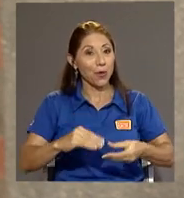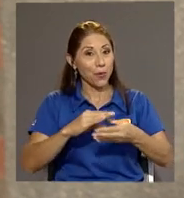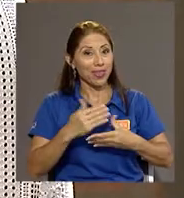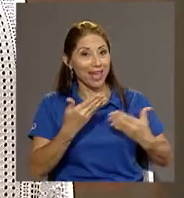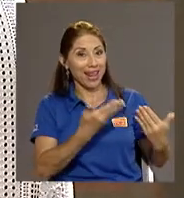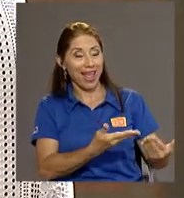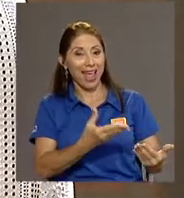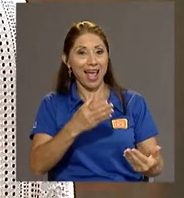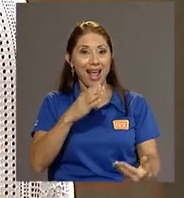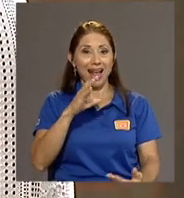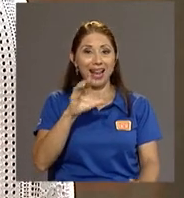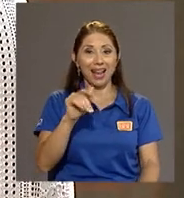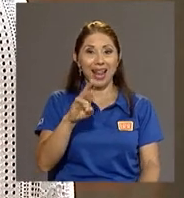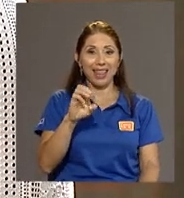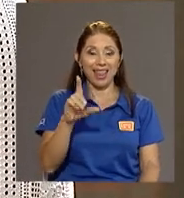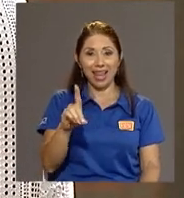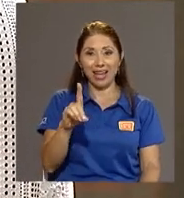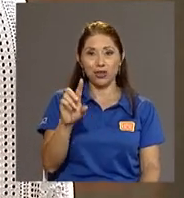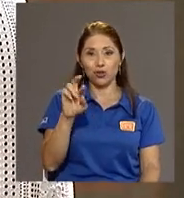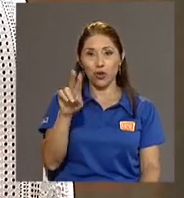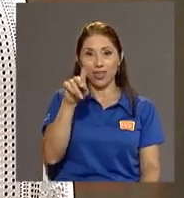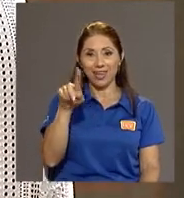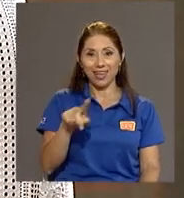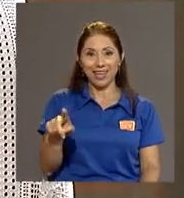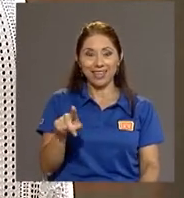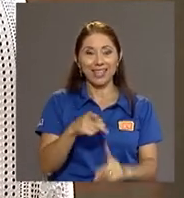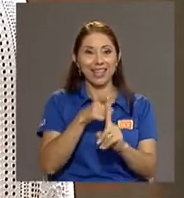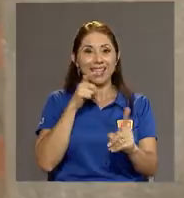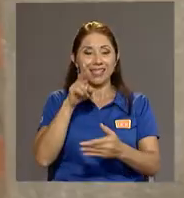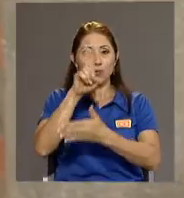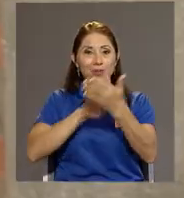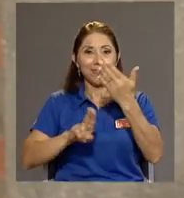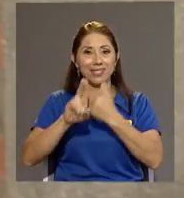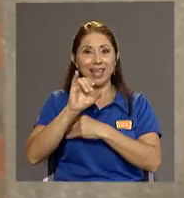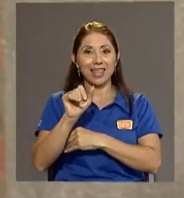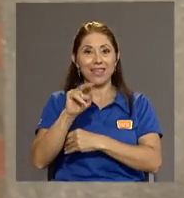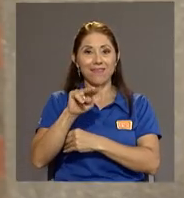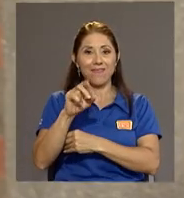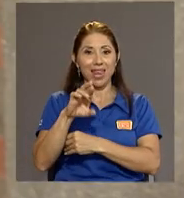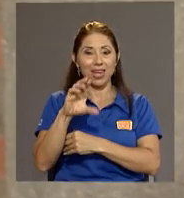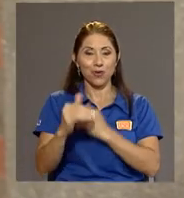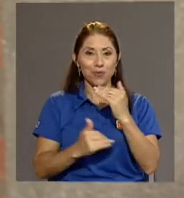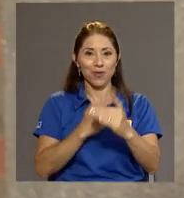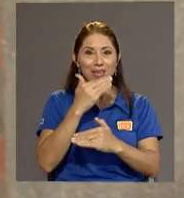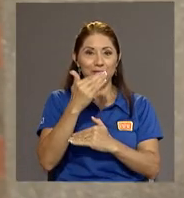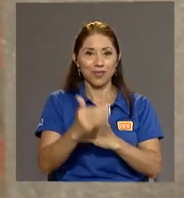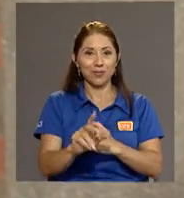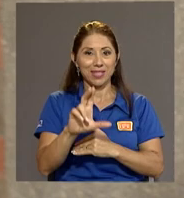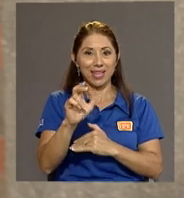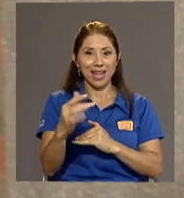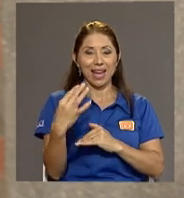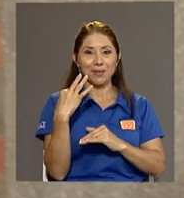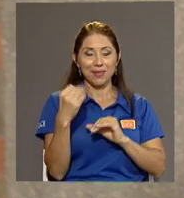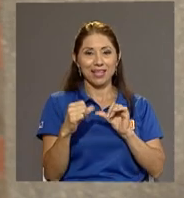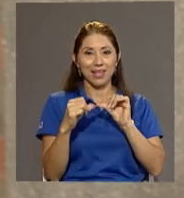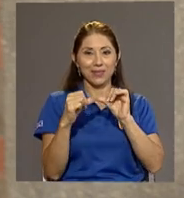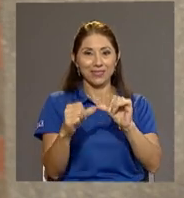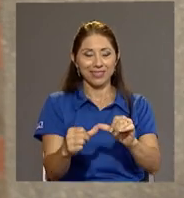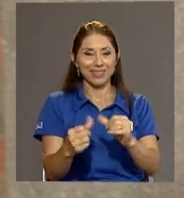doña Claribel Rodríguez de la Universidad Invenio una vez que el canal nos invite a